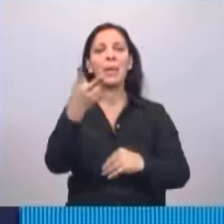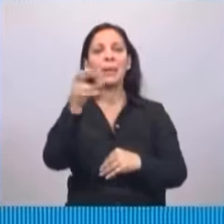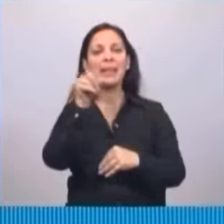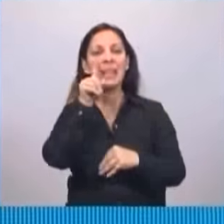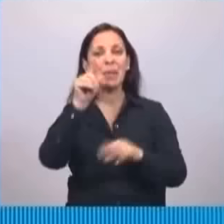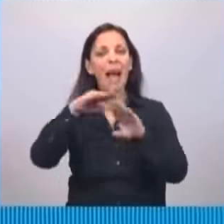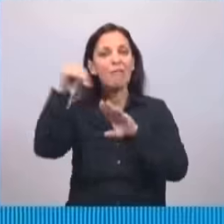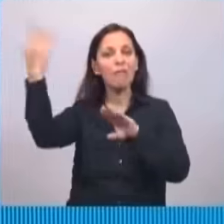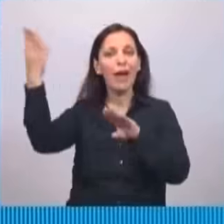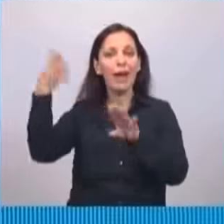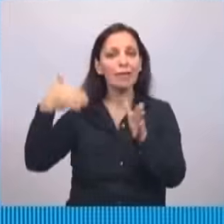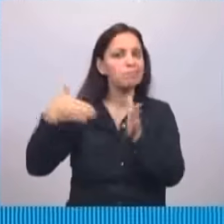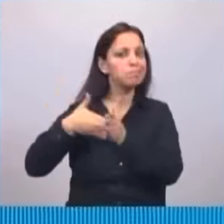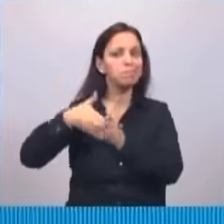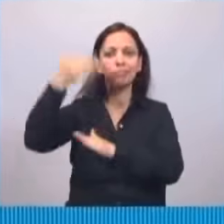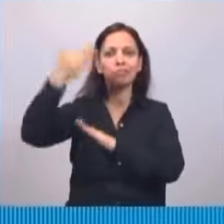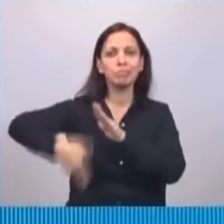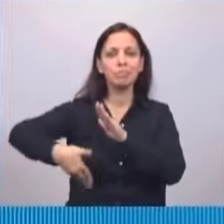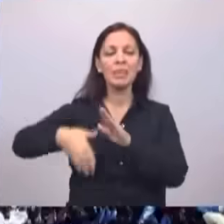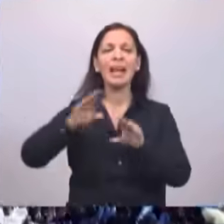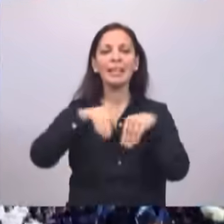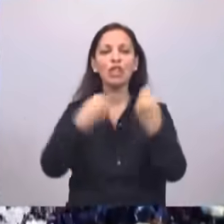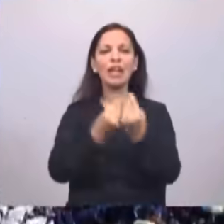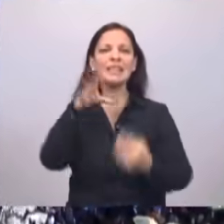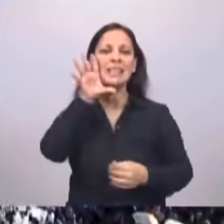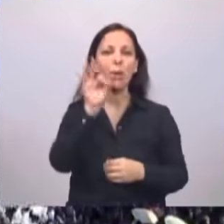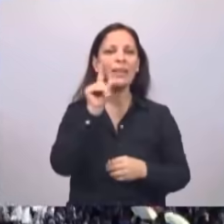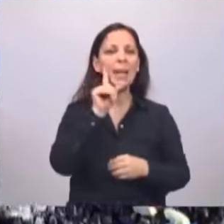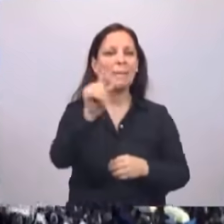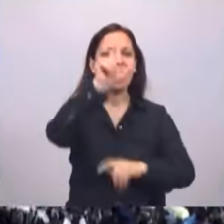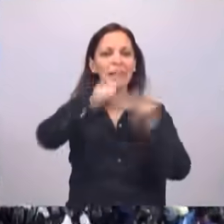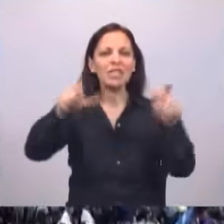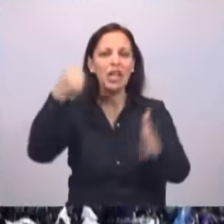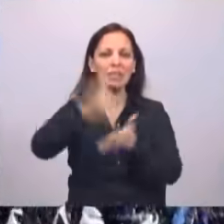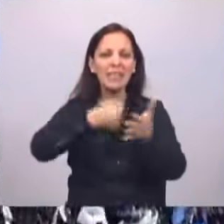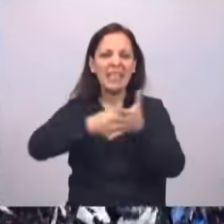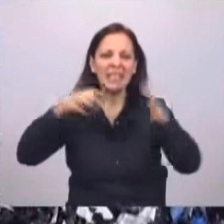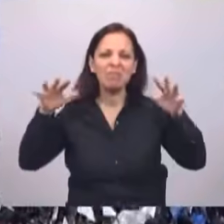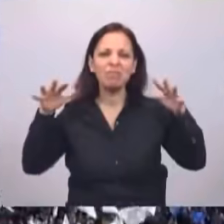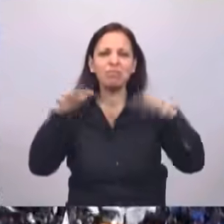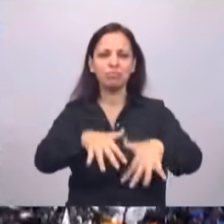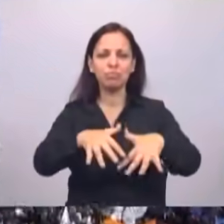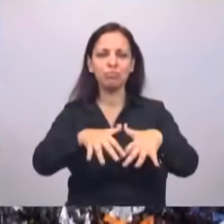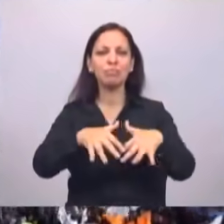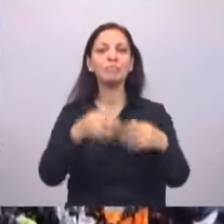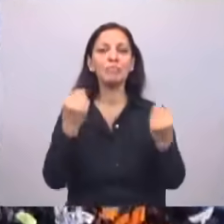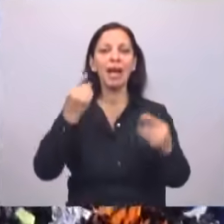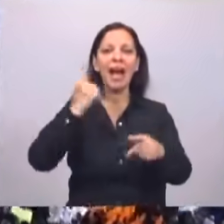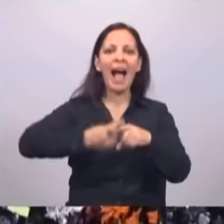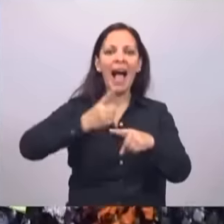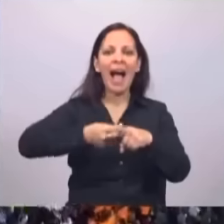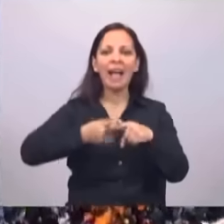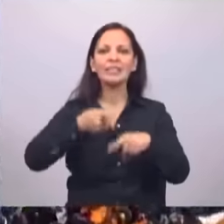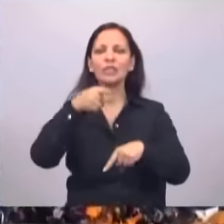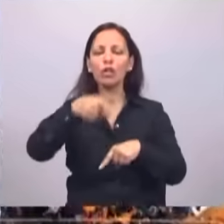pudieron entrar, 50.000 militantes en un acto que pone inicio